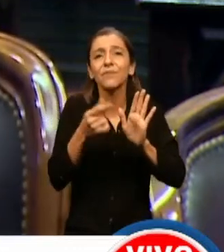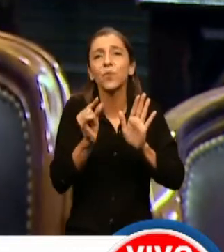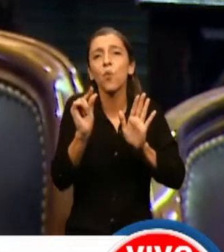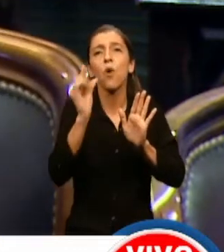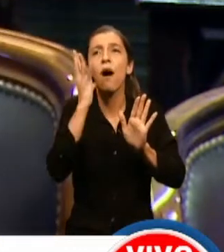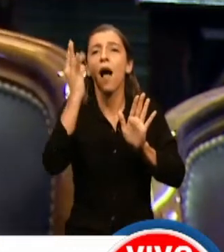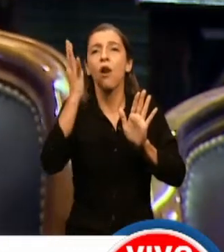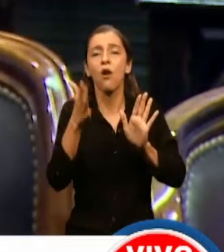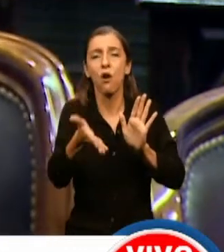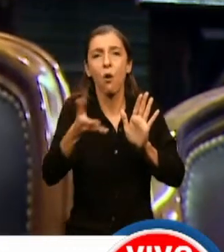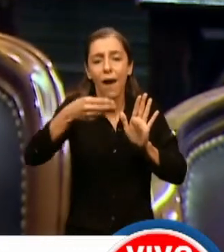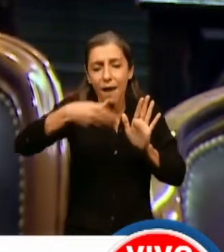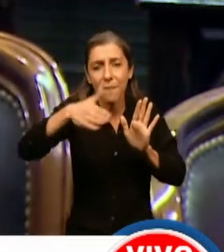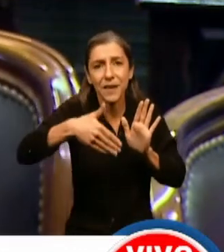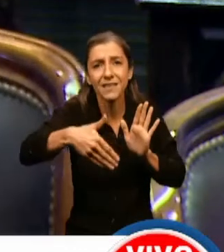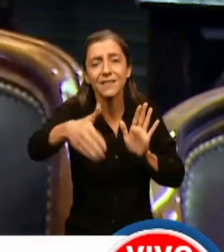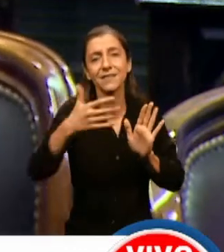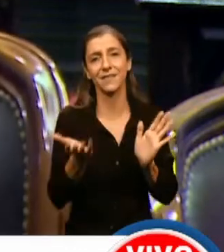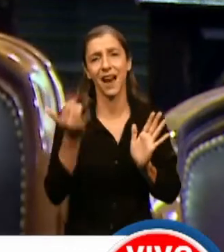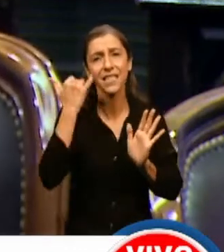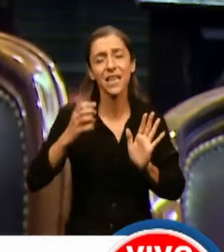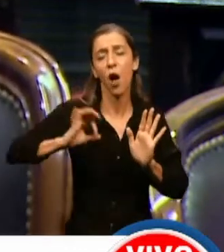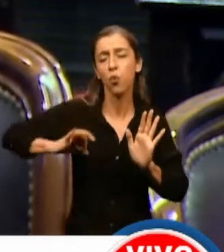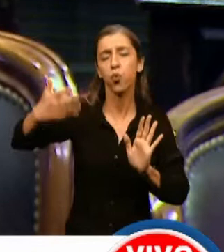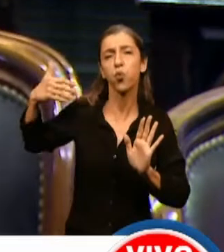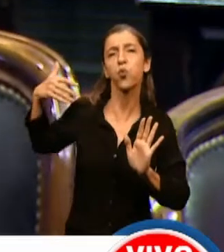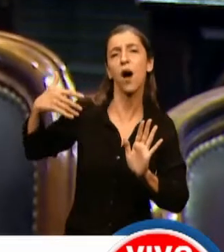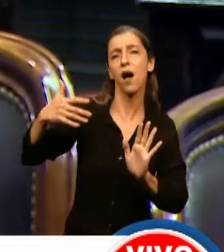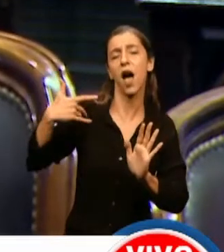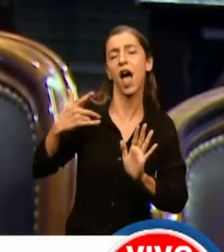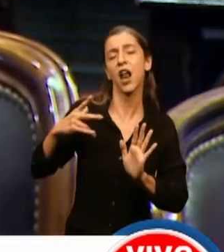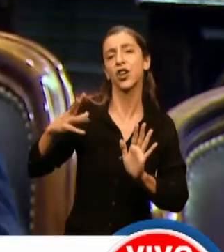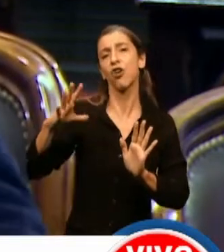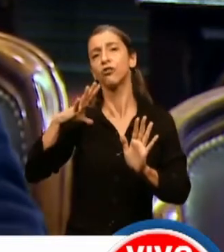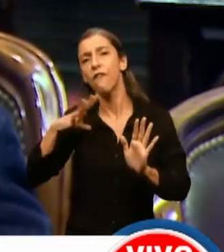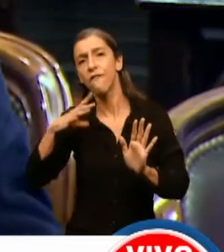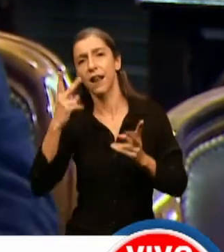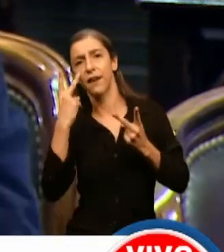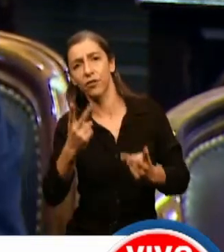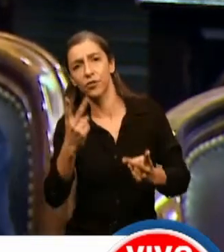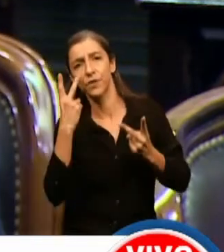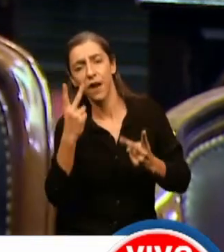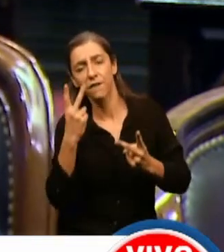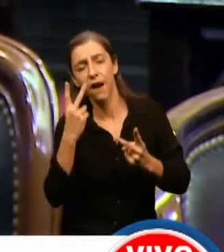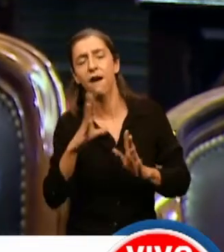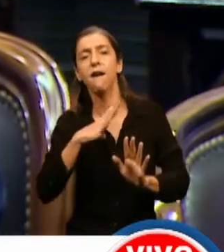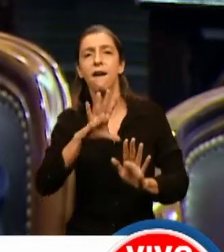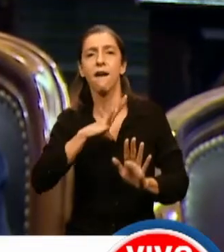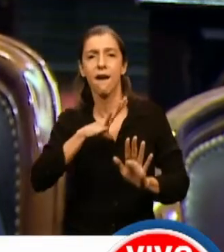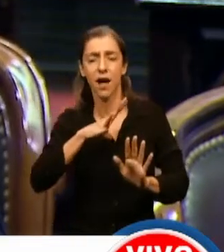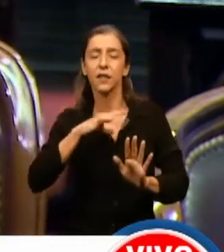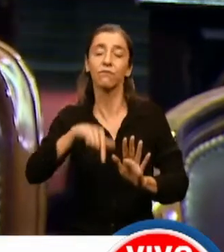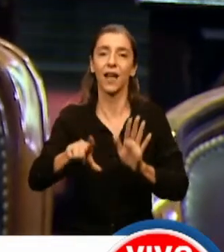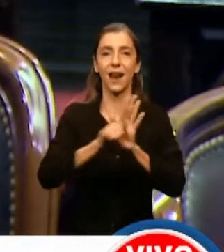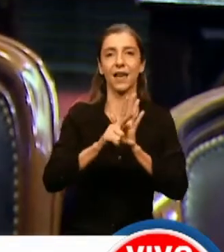Estado hace años y años le debe reconocer a este colectivo, que debe